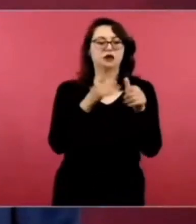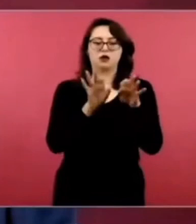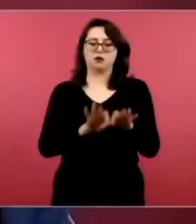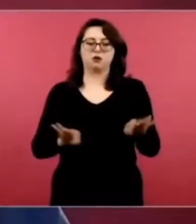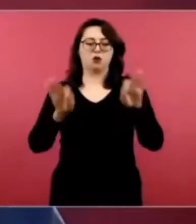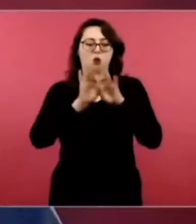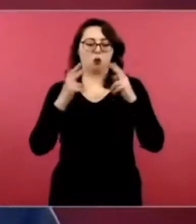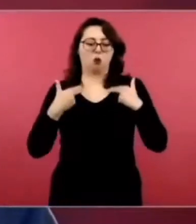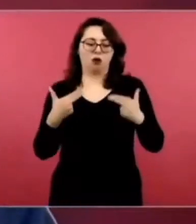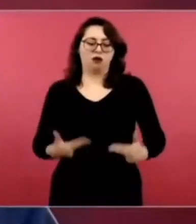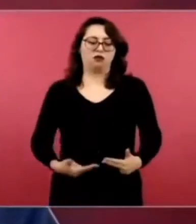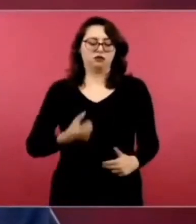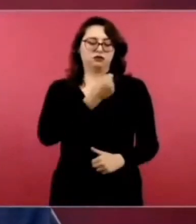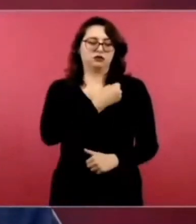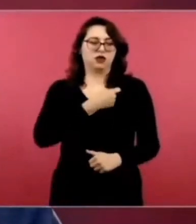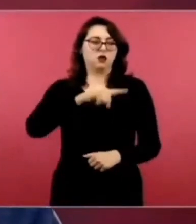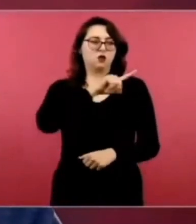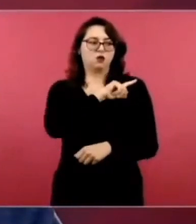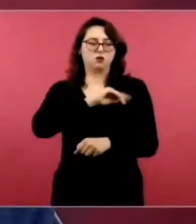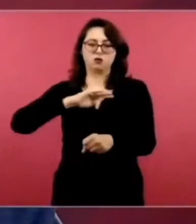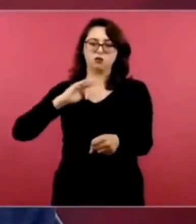protección de la salud